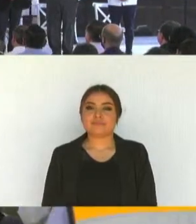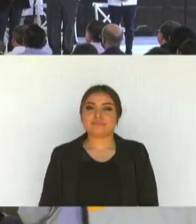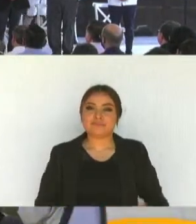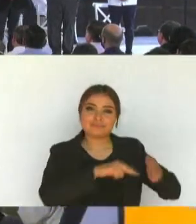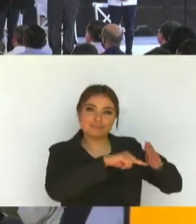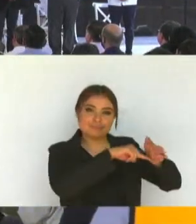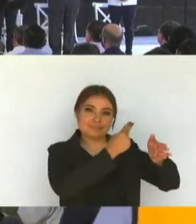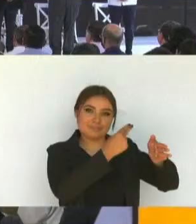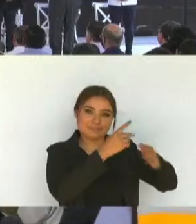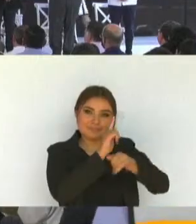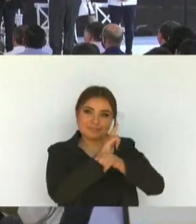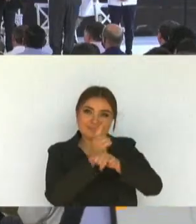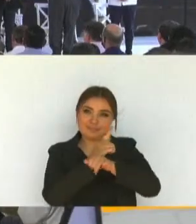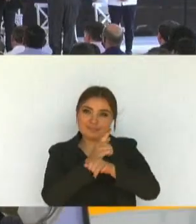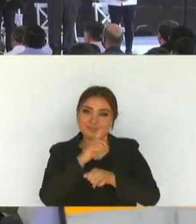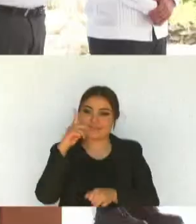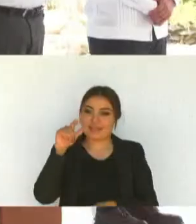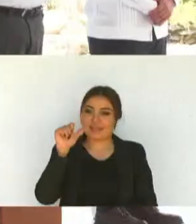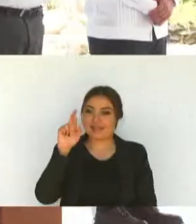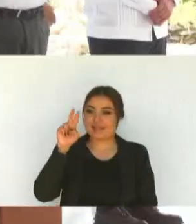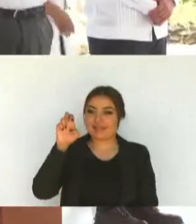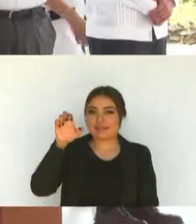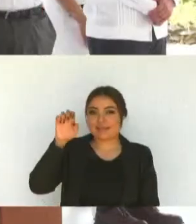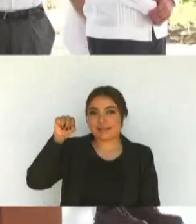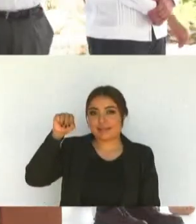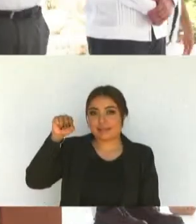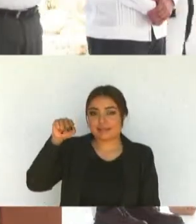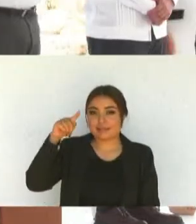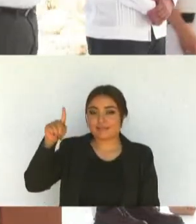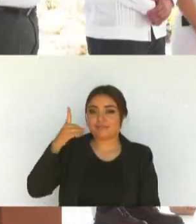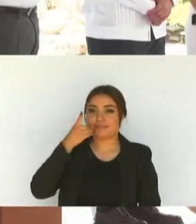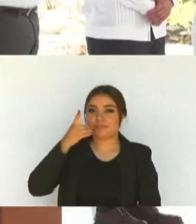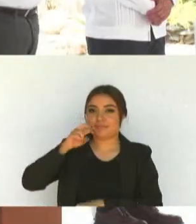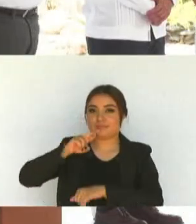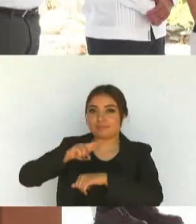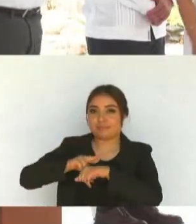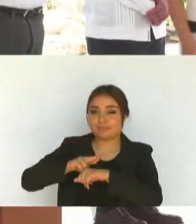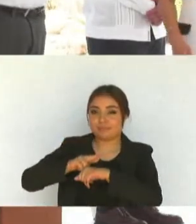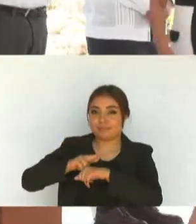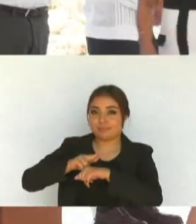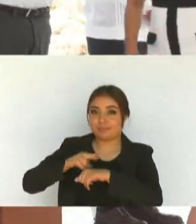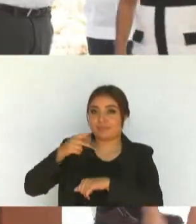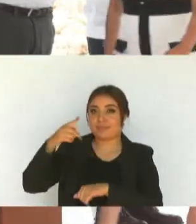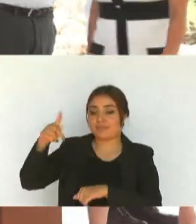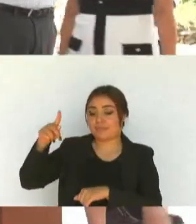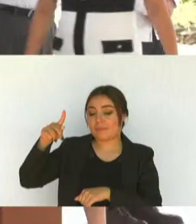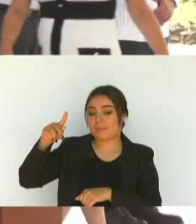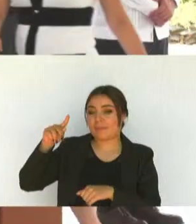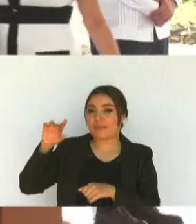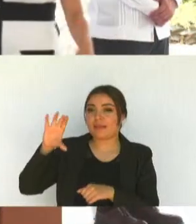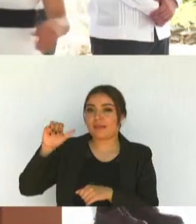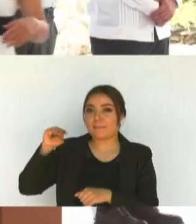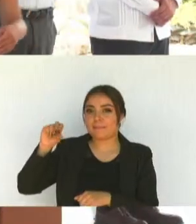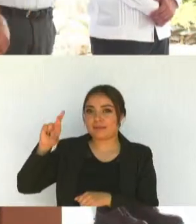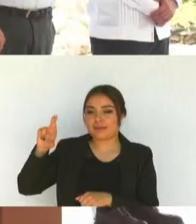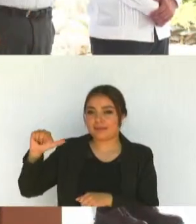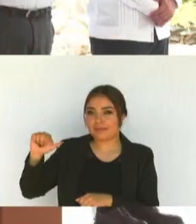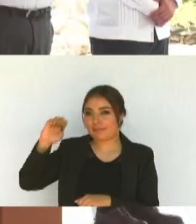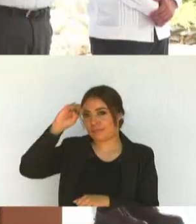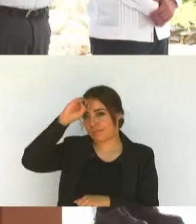Firma licenciada Karen Flores Arredondo, directora general de la Cámara Minera de México.